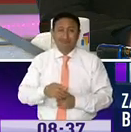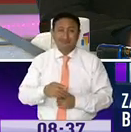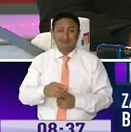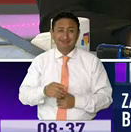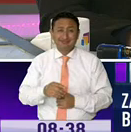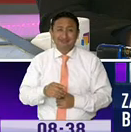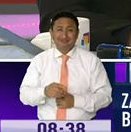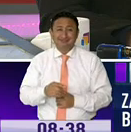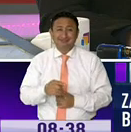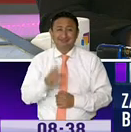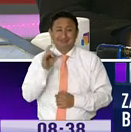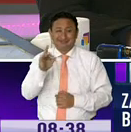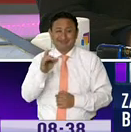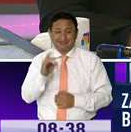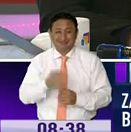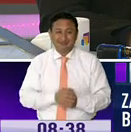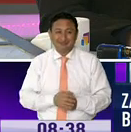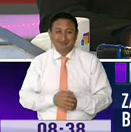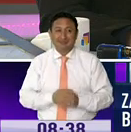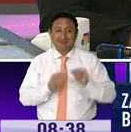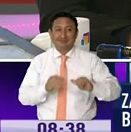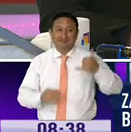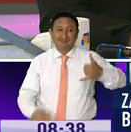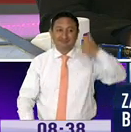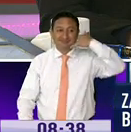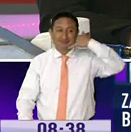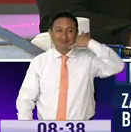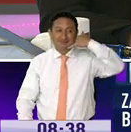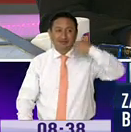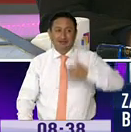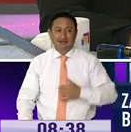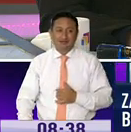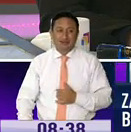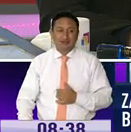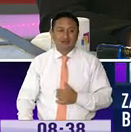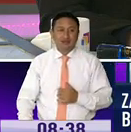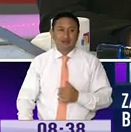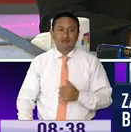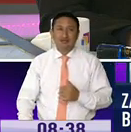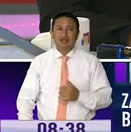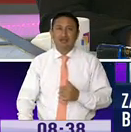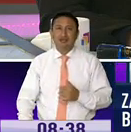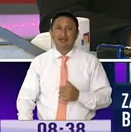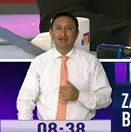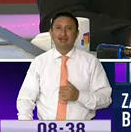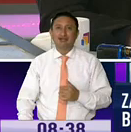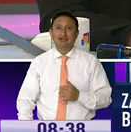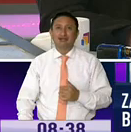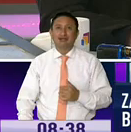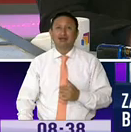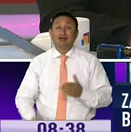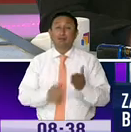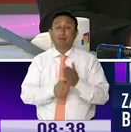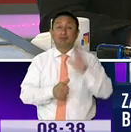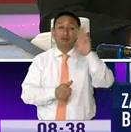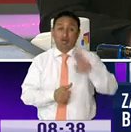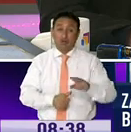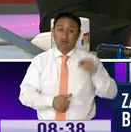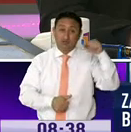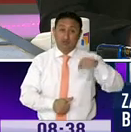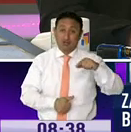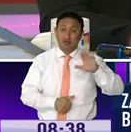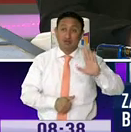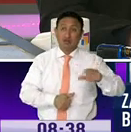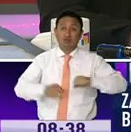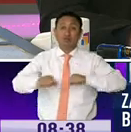ese momento ya no. Nosotros contestamos, un evaluador contesta y pasamos hacia un médico del Ministerio de Salud, porque el modelo de gestión